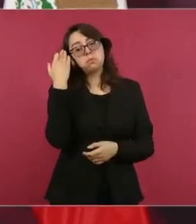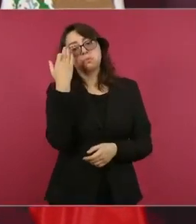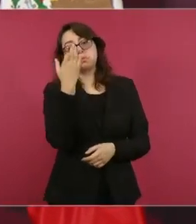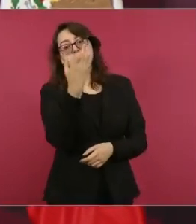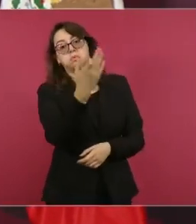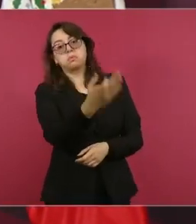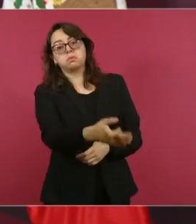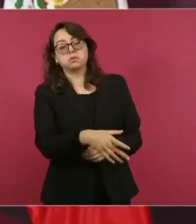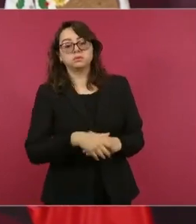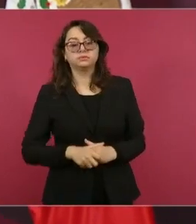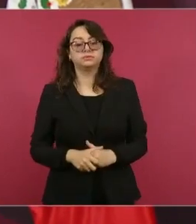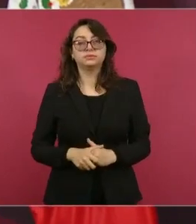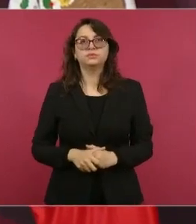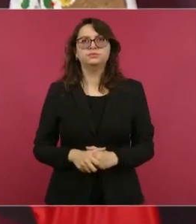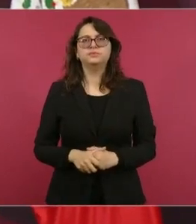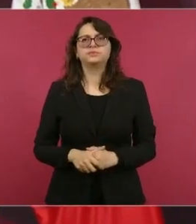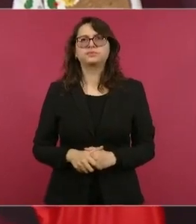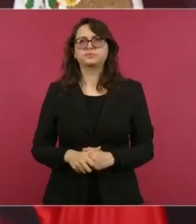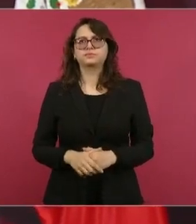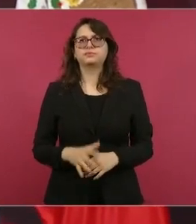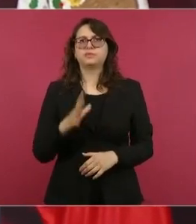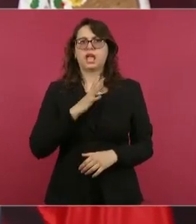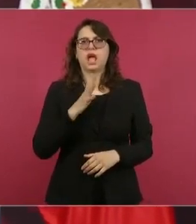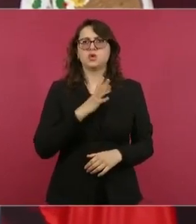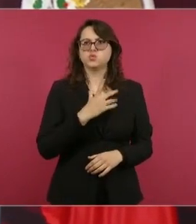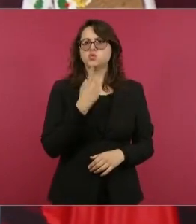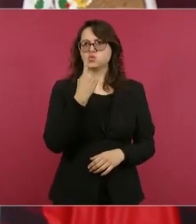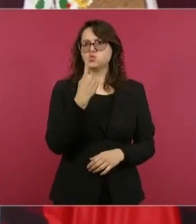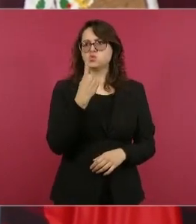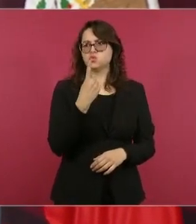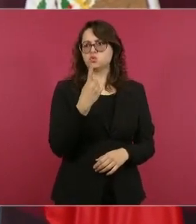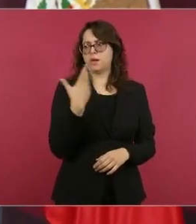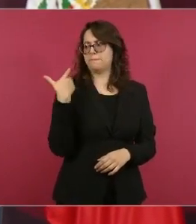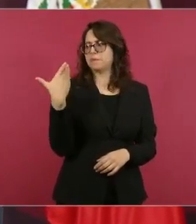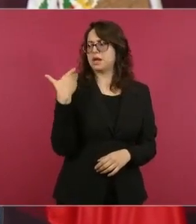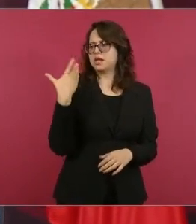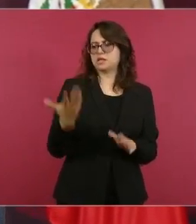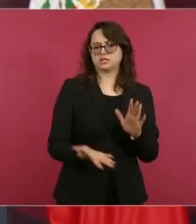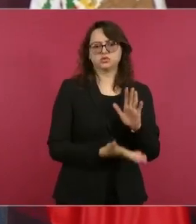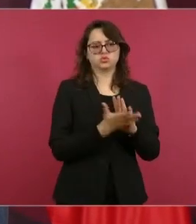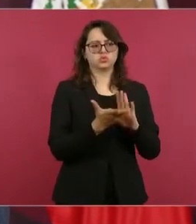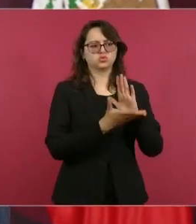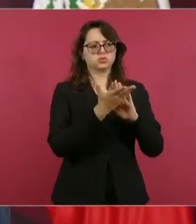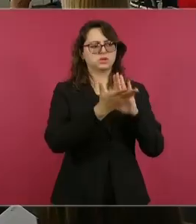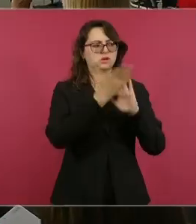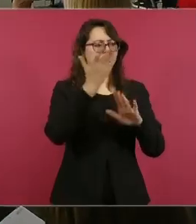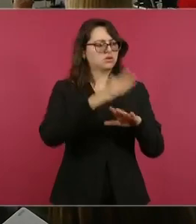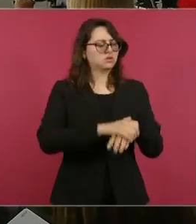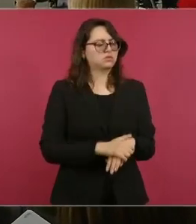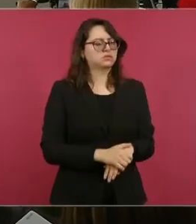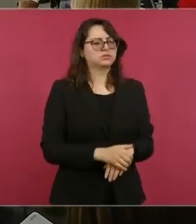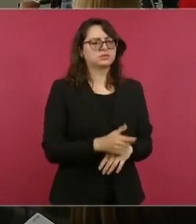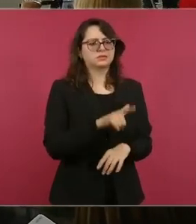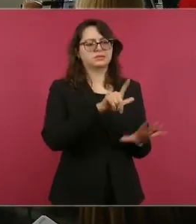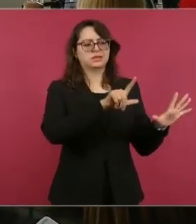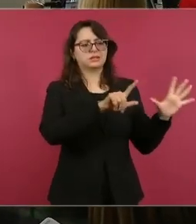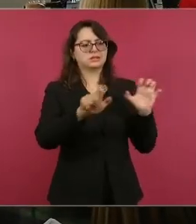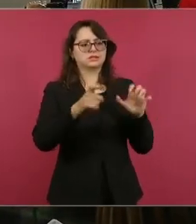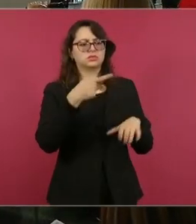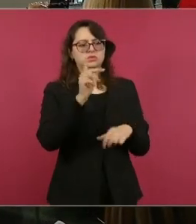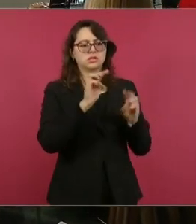ferrocarril de más distancia fueron 700 kilómetros en 6 años. Y nosotros en